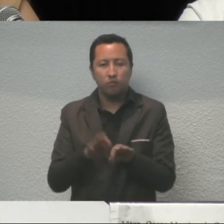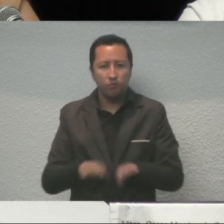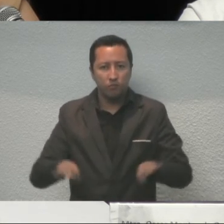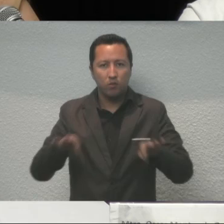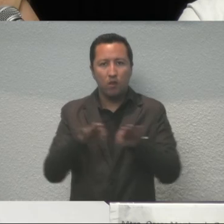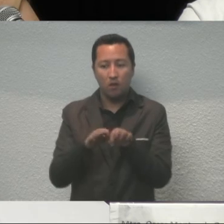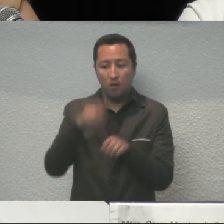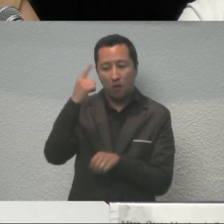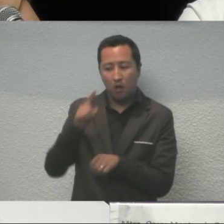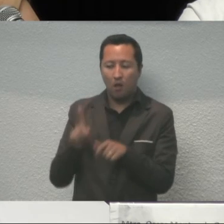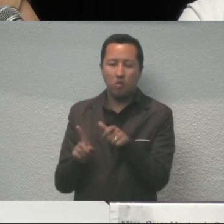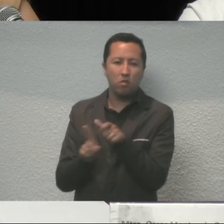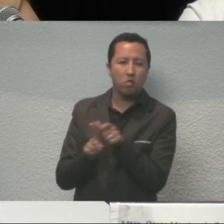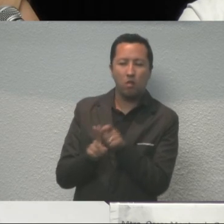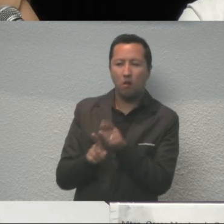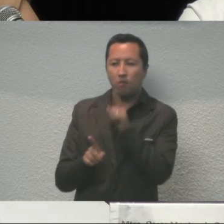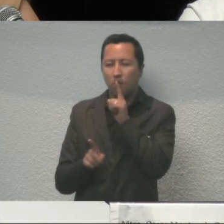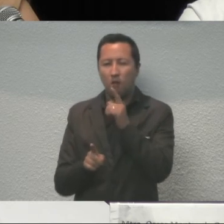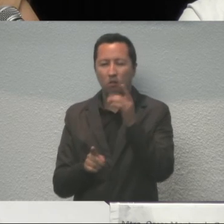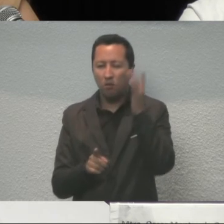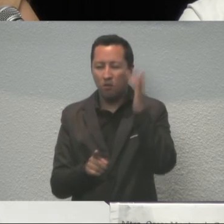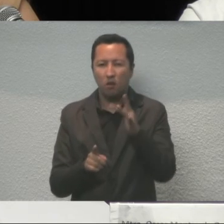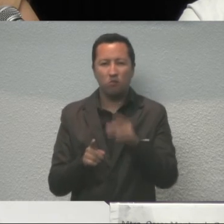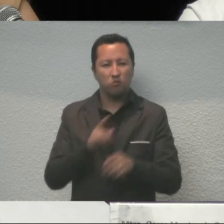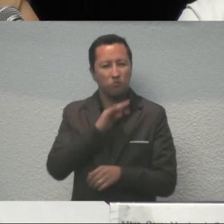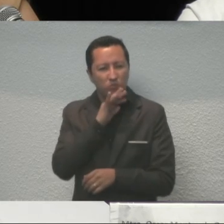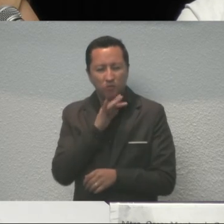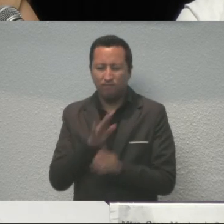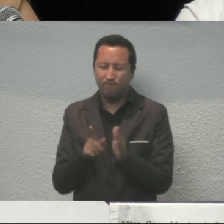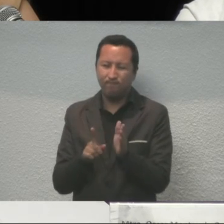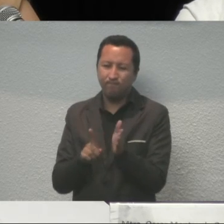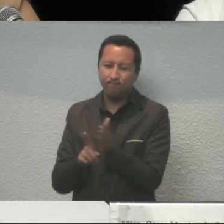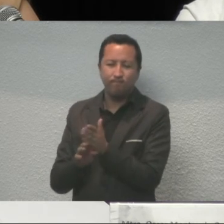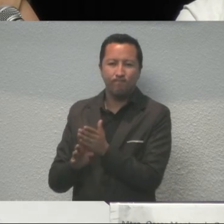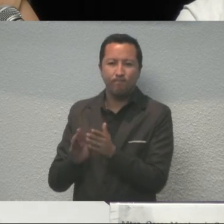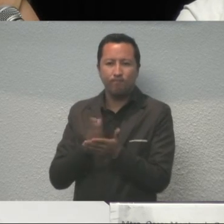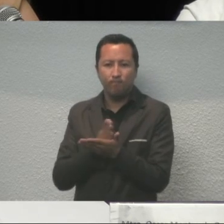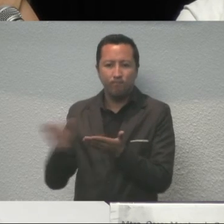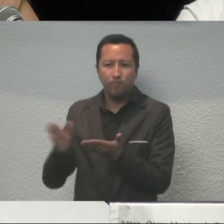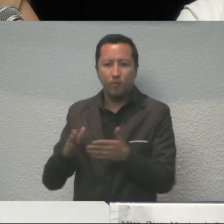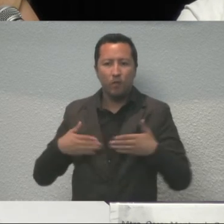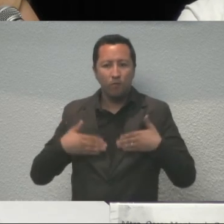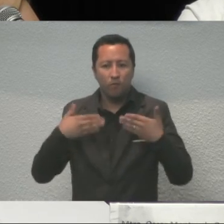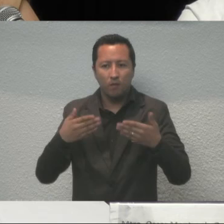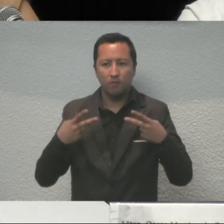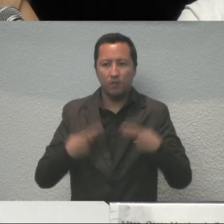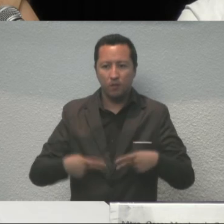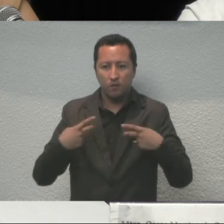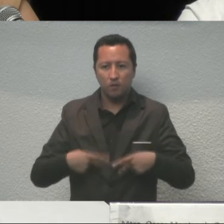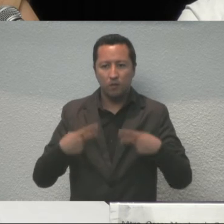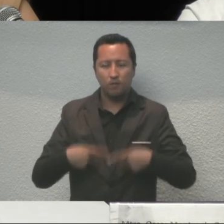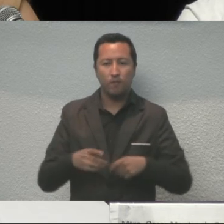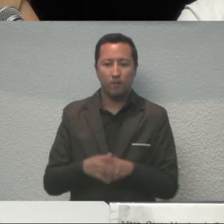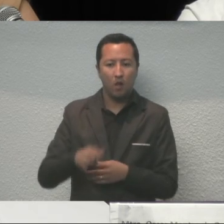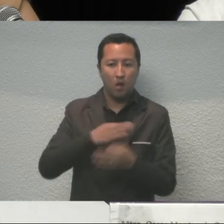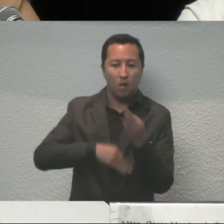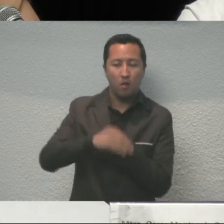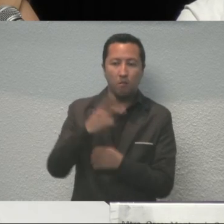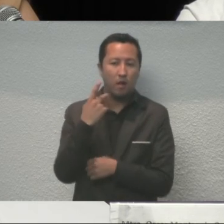la impunidad y nos ganaremos la confianza de los ciudadanos, sin importar colores o distingos